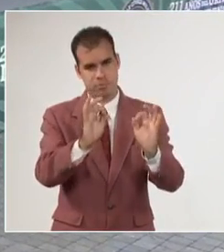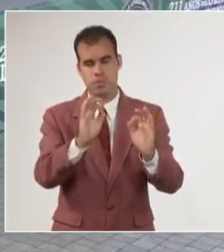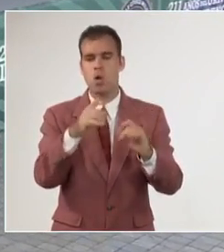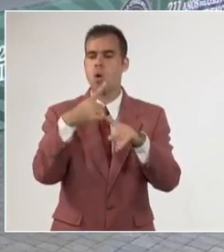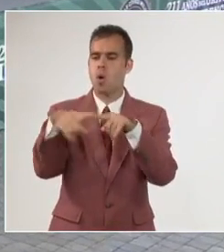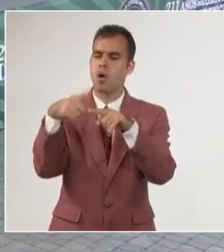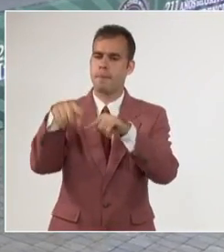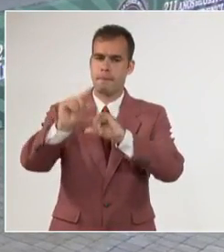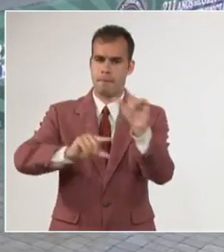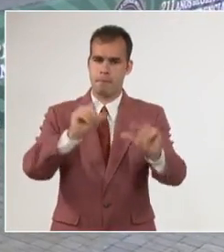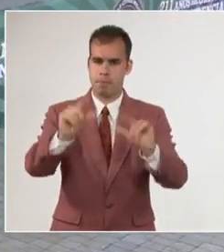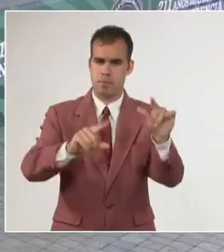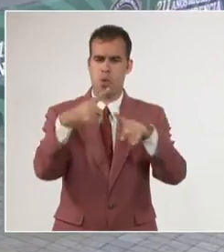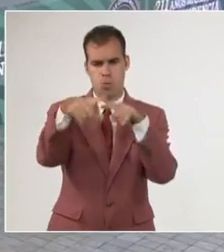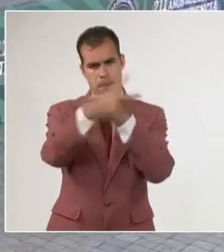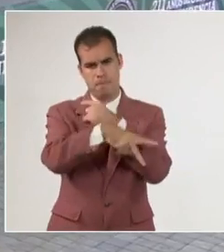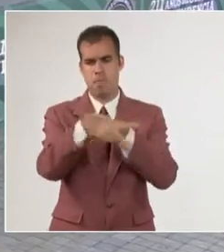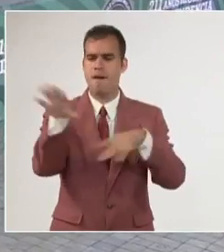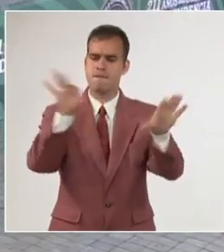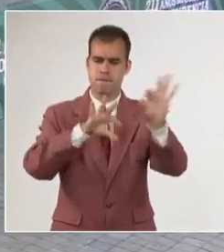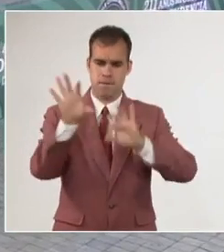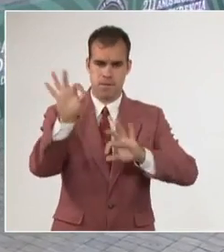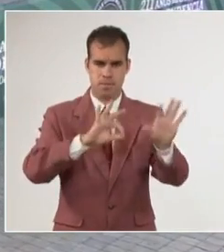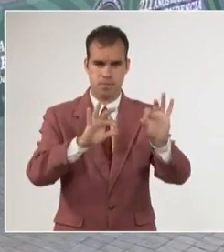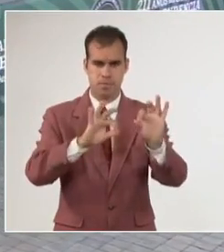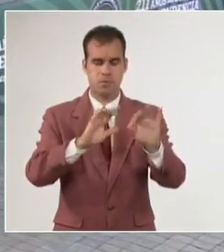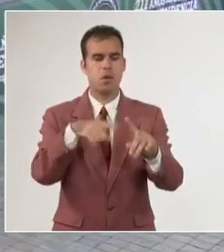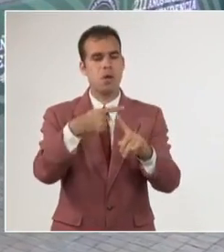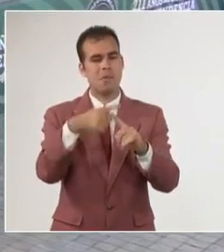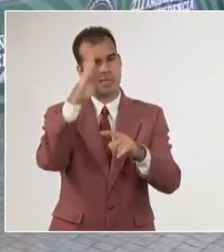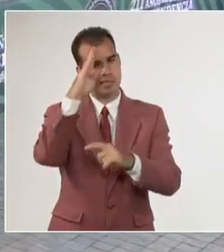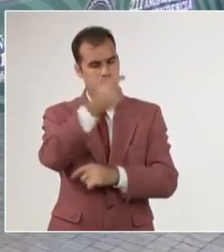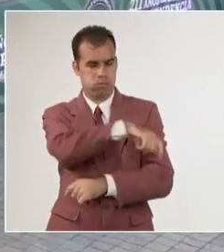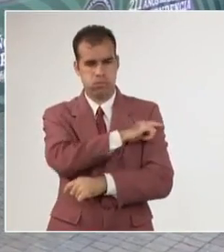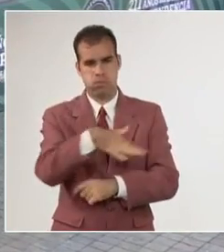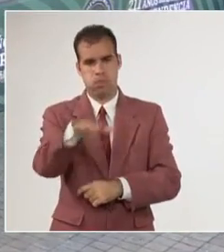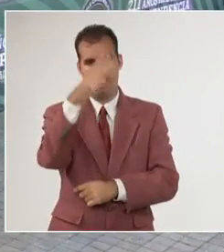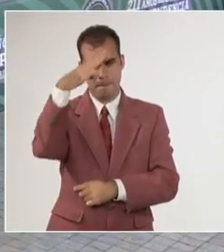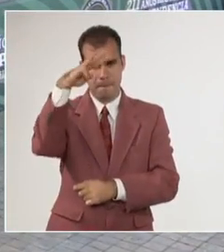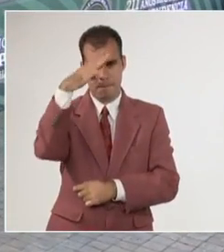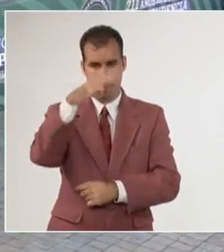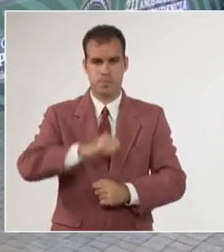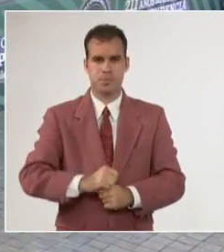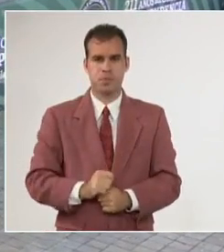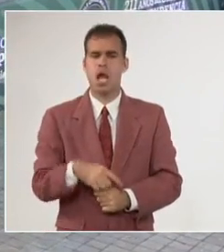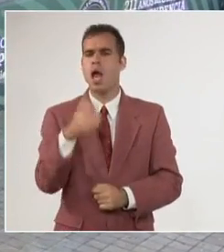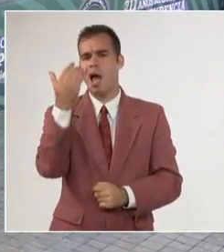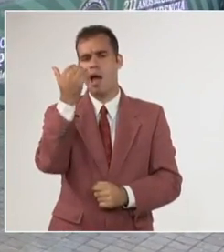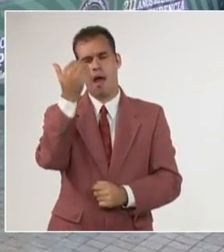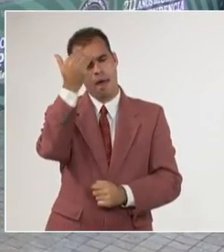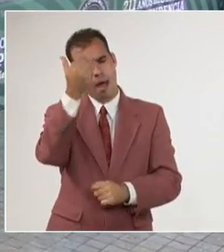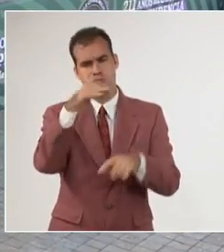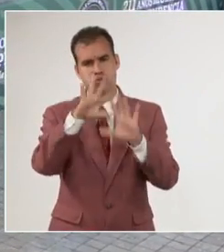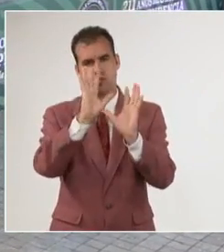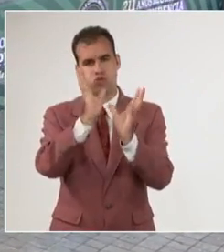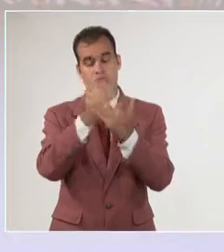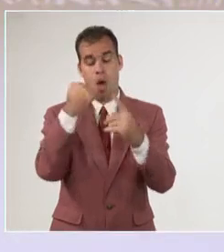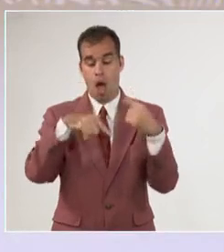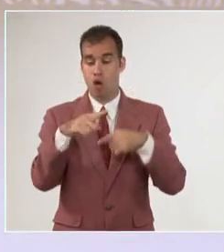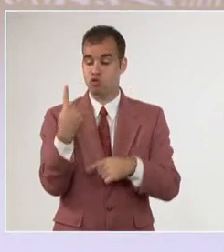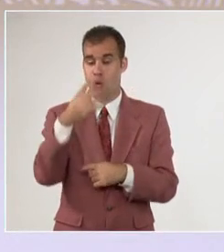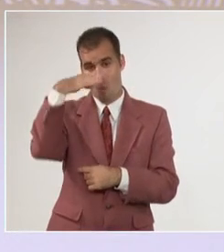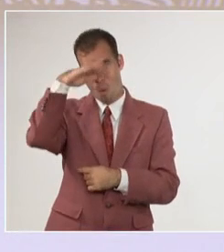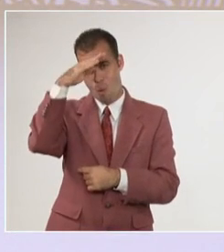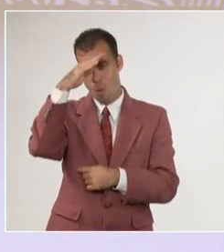invitadas e invitados, querido México, gracias por la oportunidad que nos das de traer el abrazo agradecido de